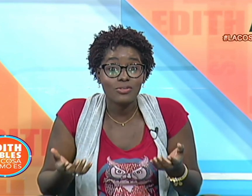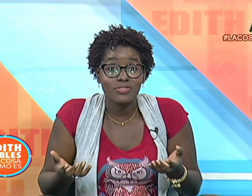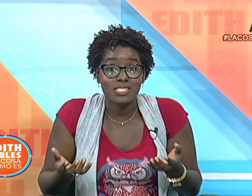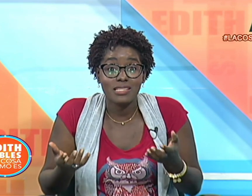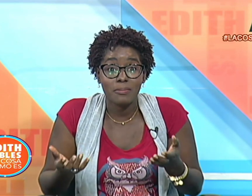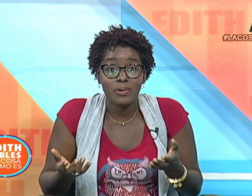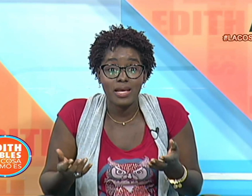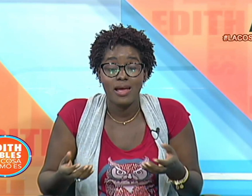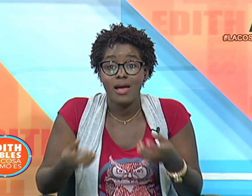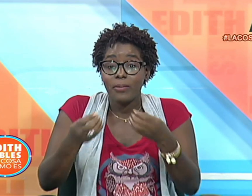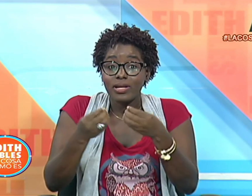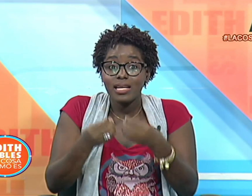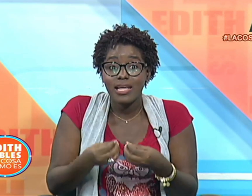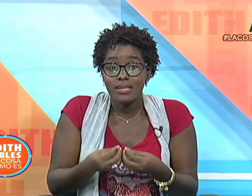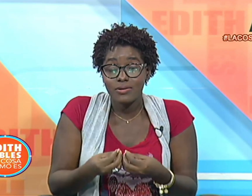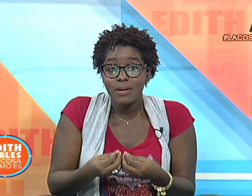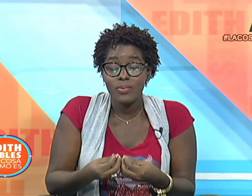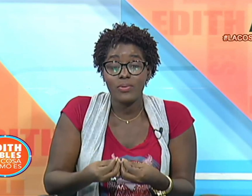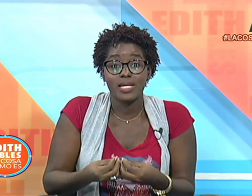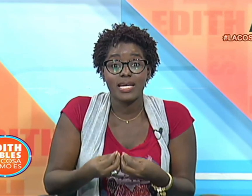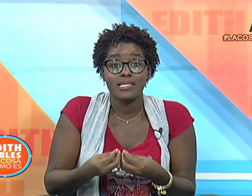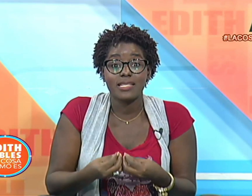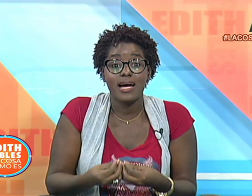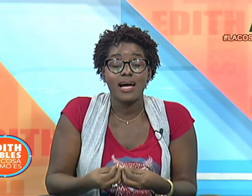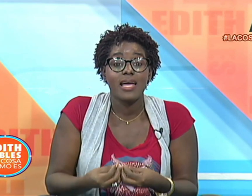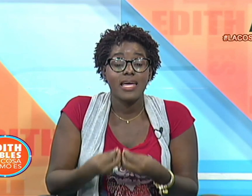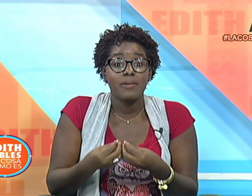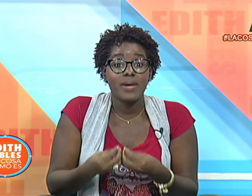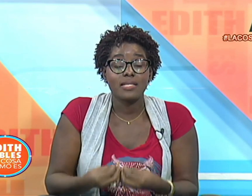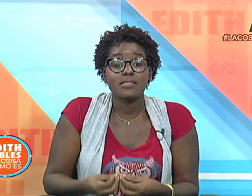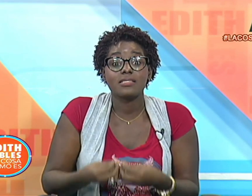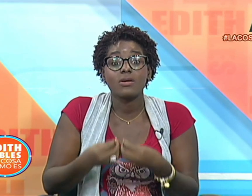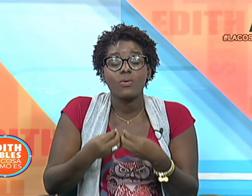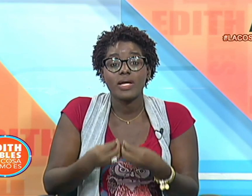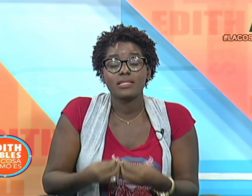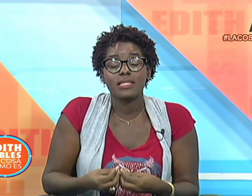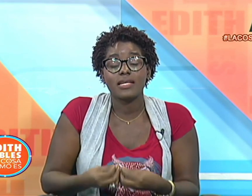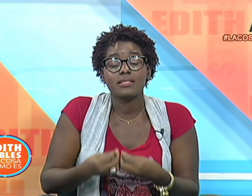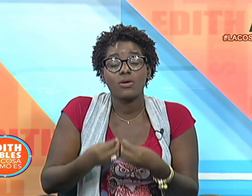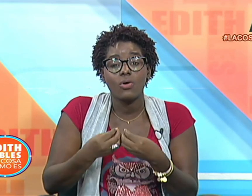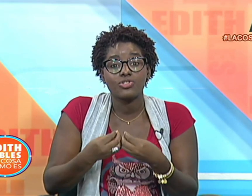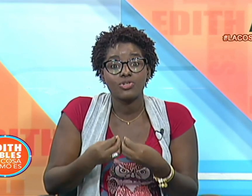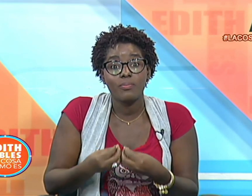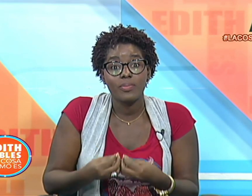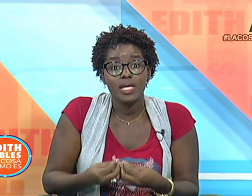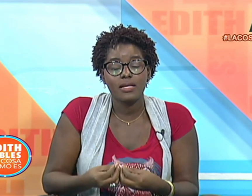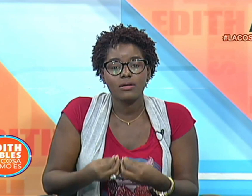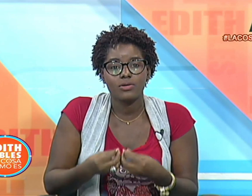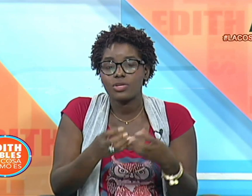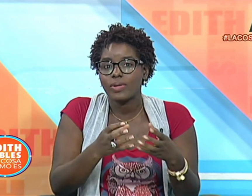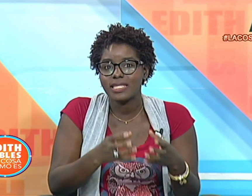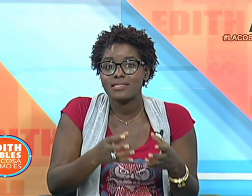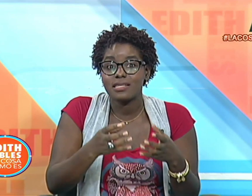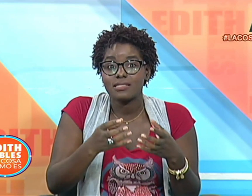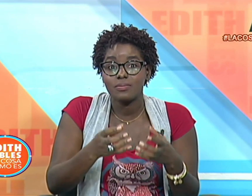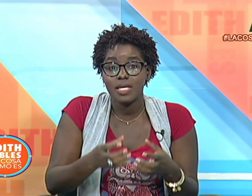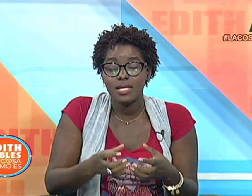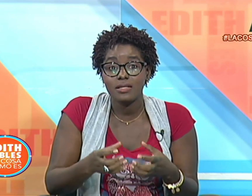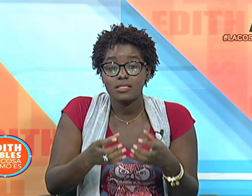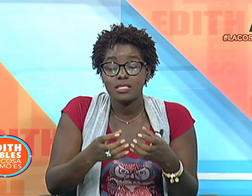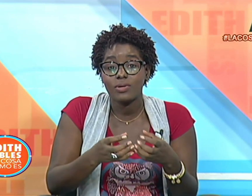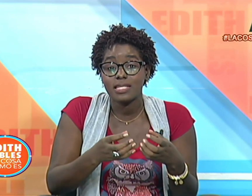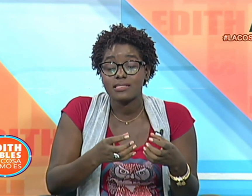no son suficientes porque porque la deuda pública está en más de 58 mil 856